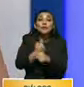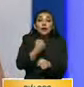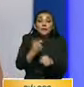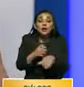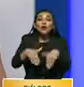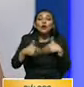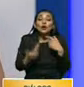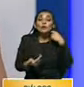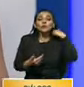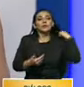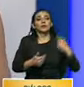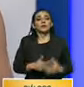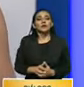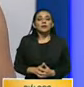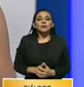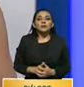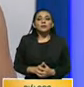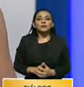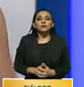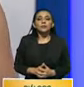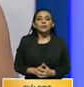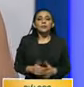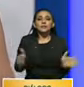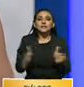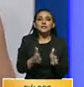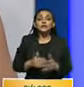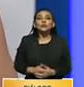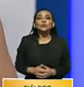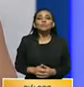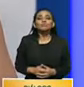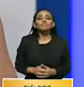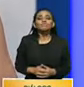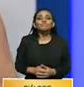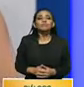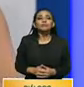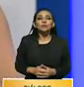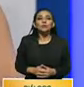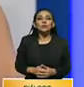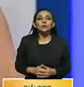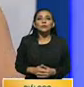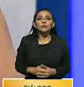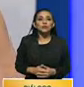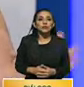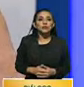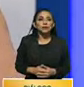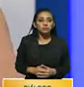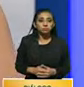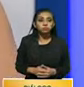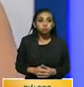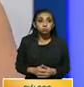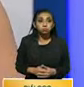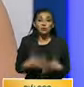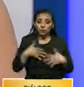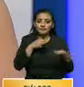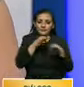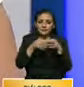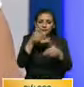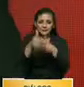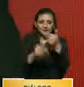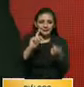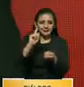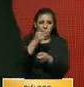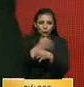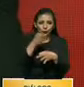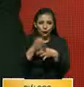a través de una alianza con el sector privado por el trabajo, que pasaré a explicarlas inmediatamente en la segunda